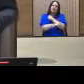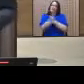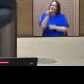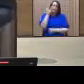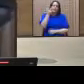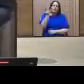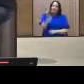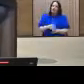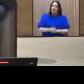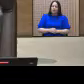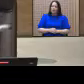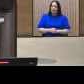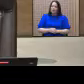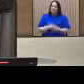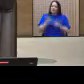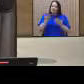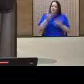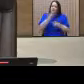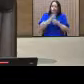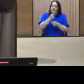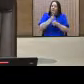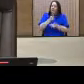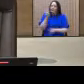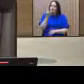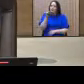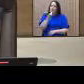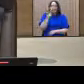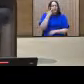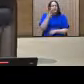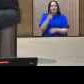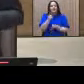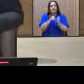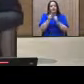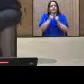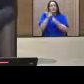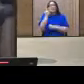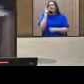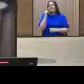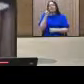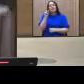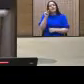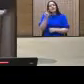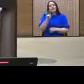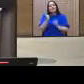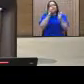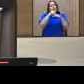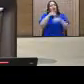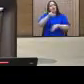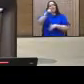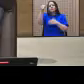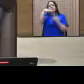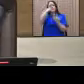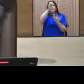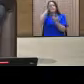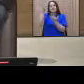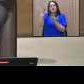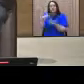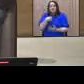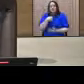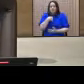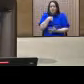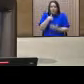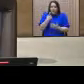veo pertinente, no lo veo competente, porque no existen otras opciones. Es decir, yo ahorita